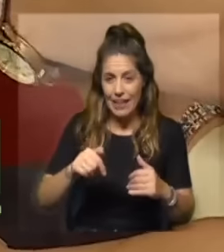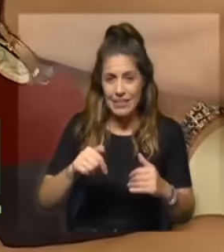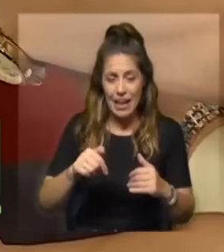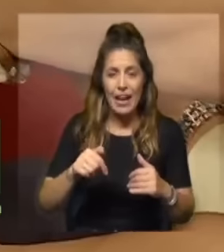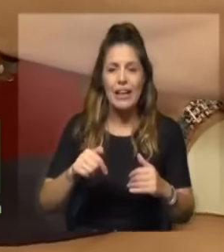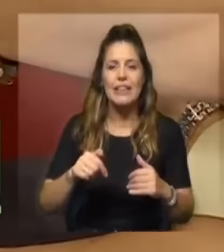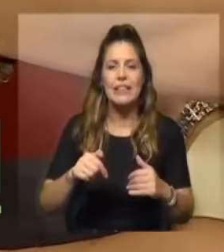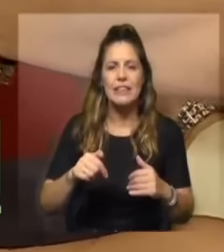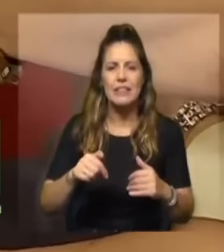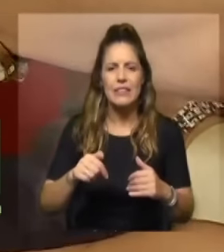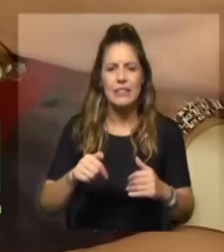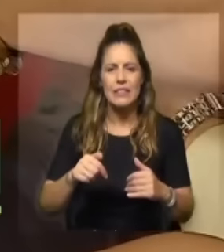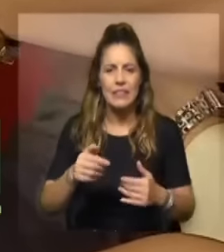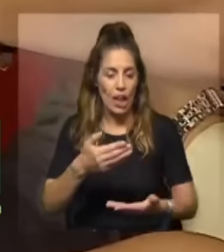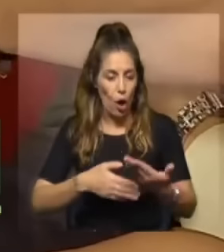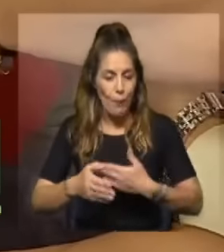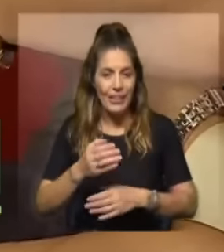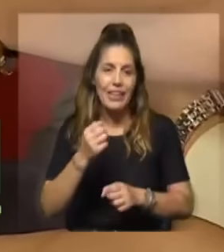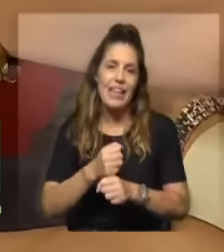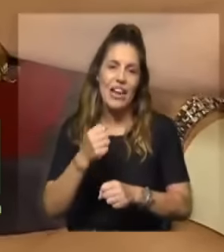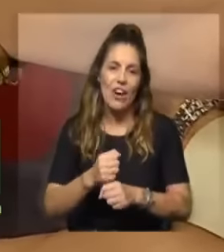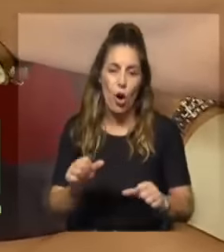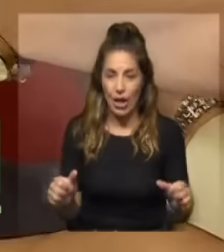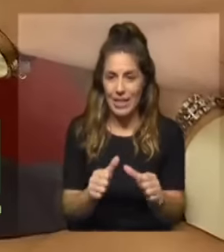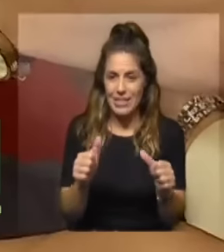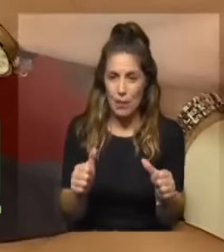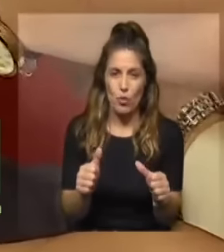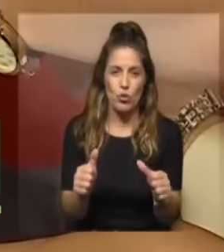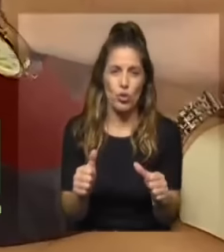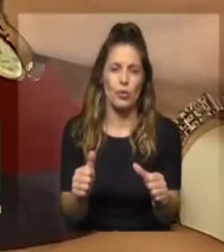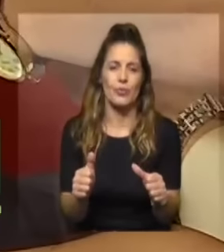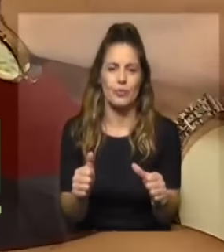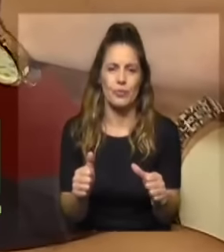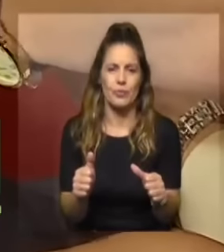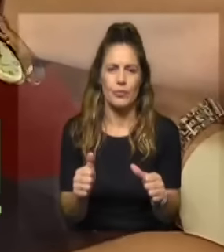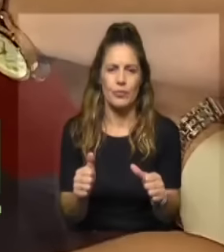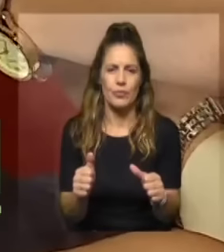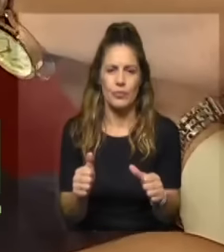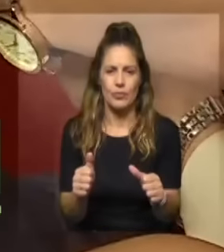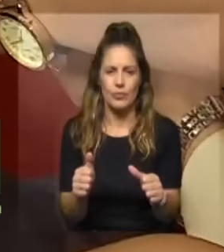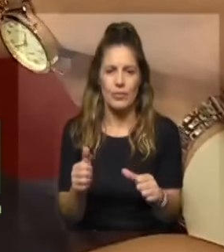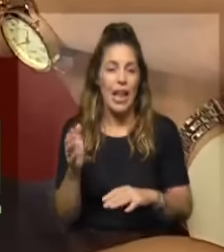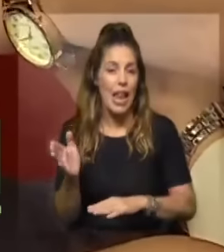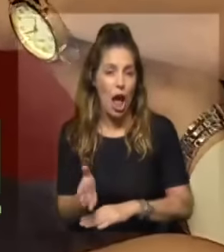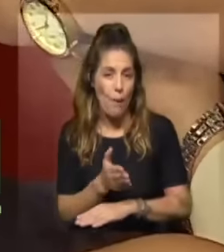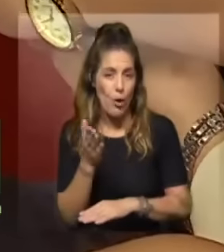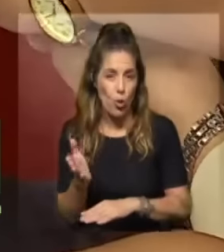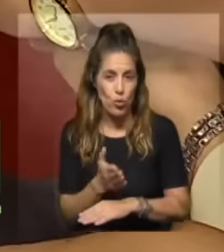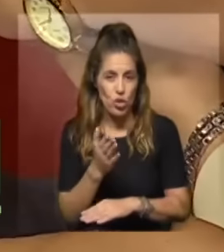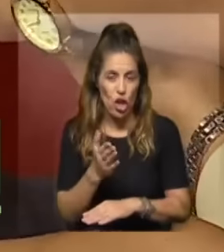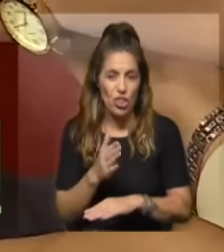aquí compartiendo el trabajo que se realiza y que la producción a nivel